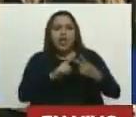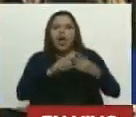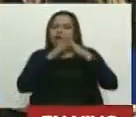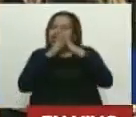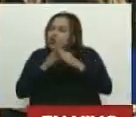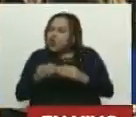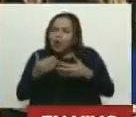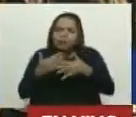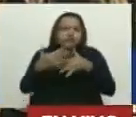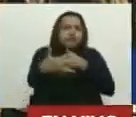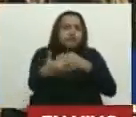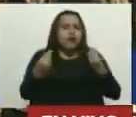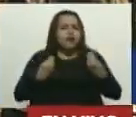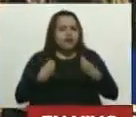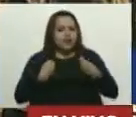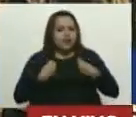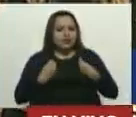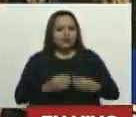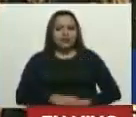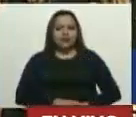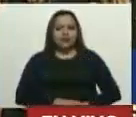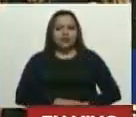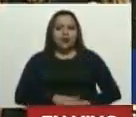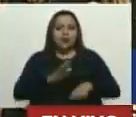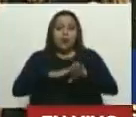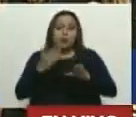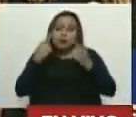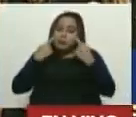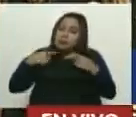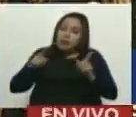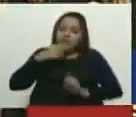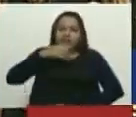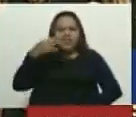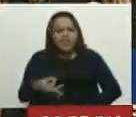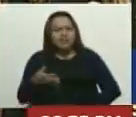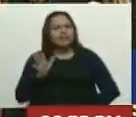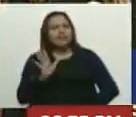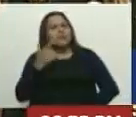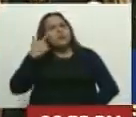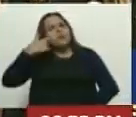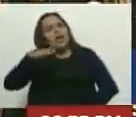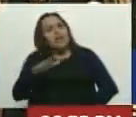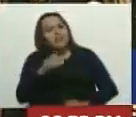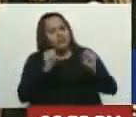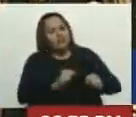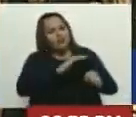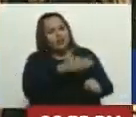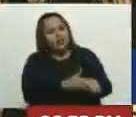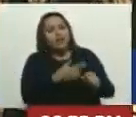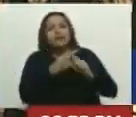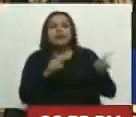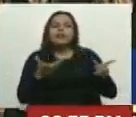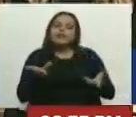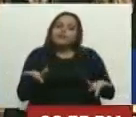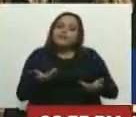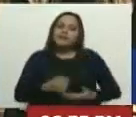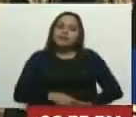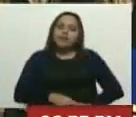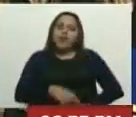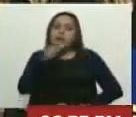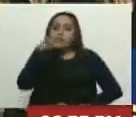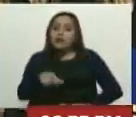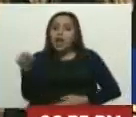largo de su ciclo vital. Porque diera la impresión, y es verdad, perdónenme que lo diga de una manera un poco dura, de que las personas